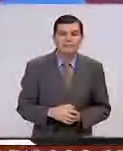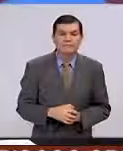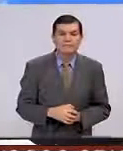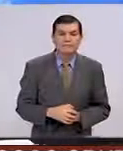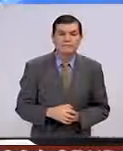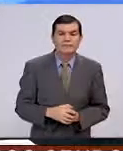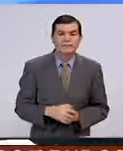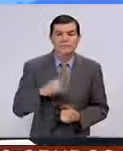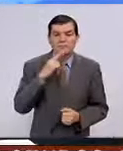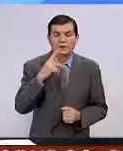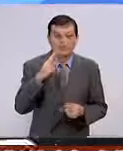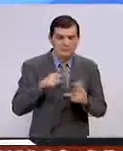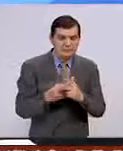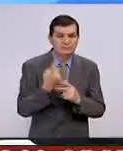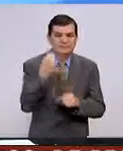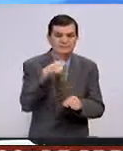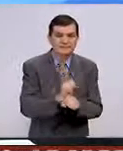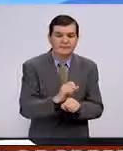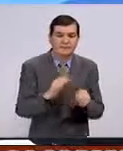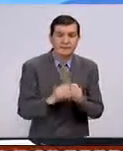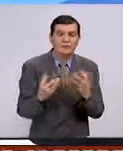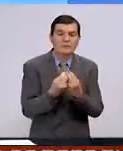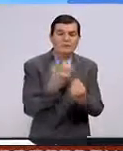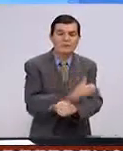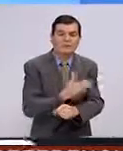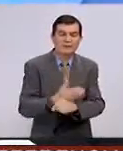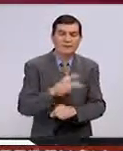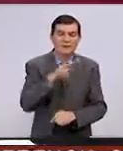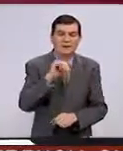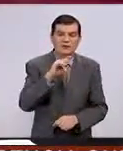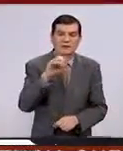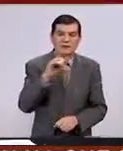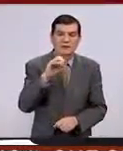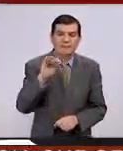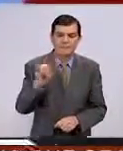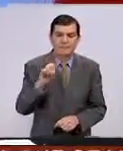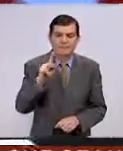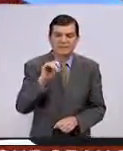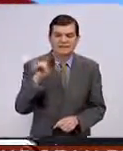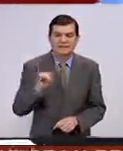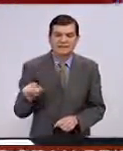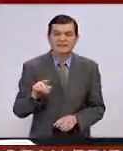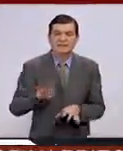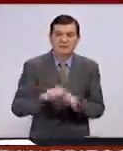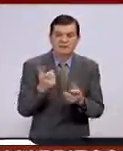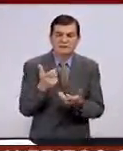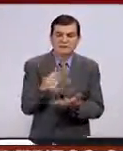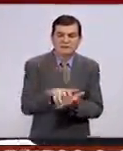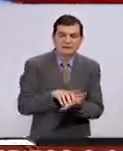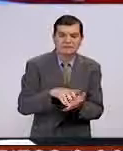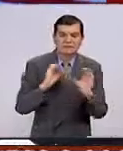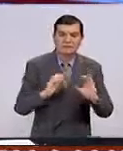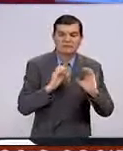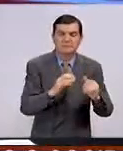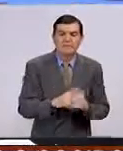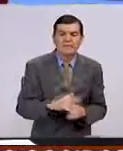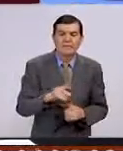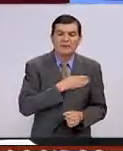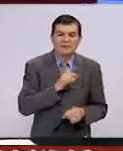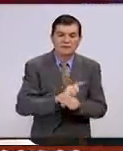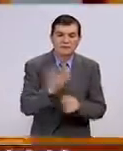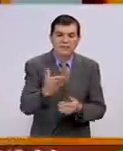qué mejor que iniciar semana con nuestro compañero víctor felipe peace para que nos diga justamente cómo cuidar nuestro dinero muy buenos días